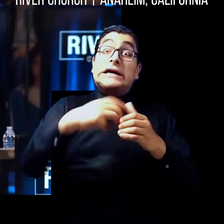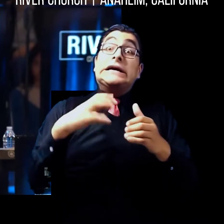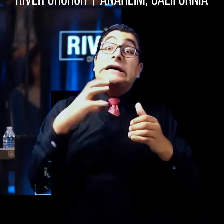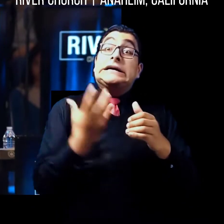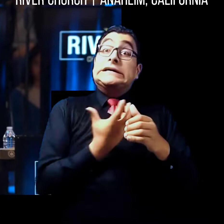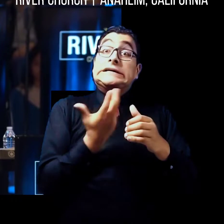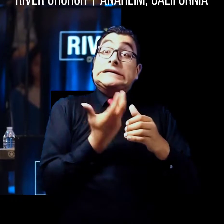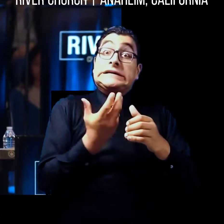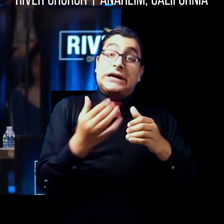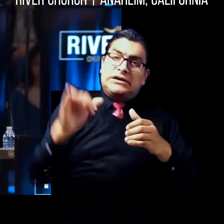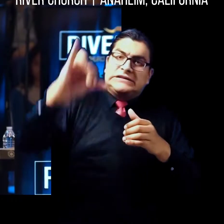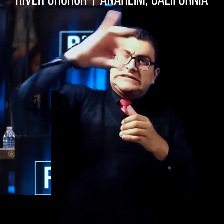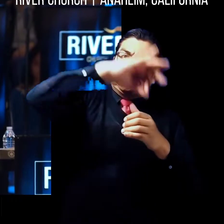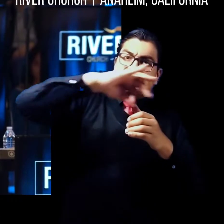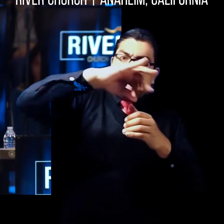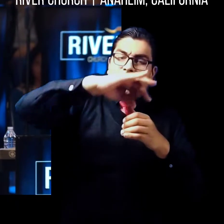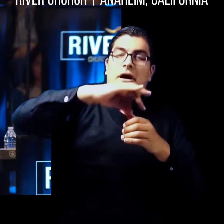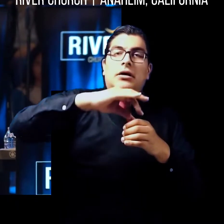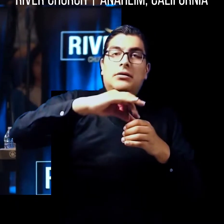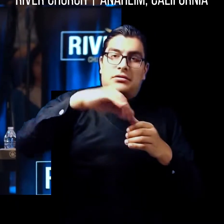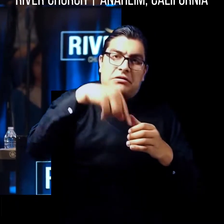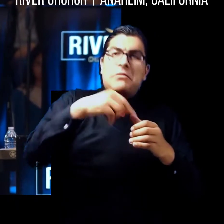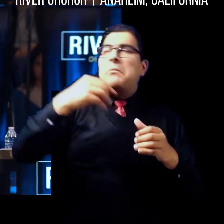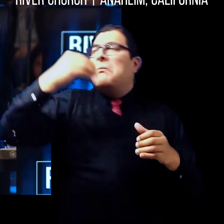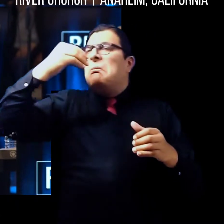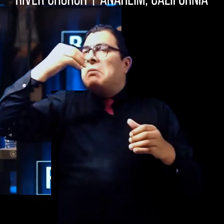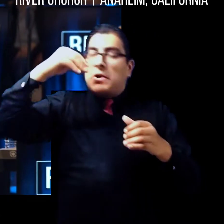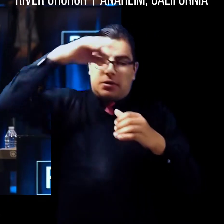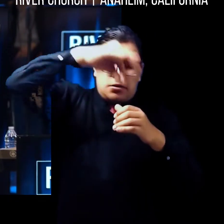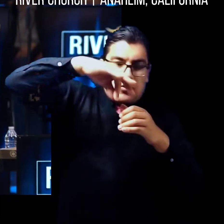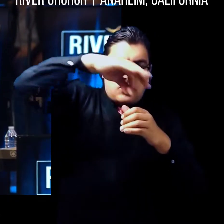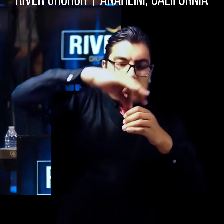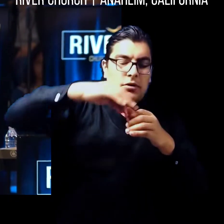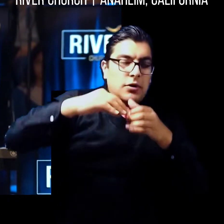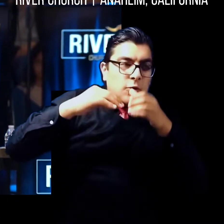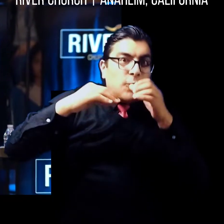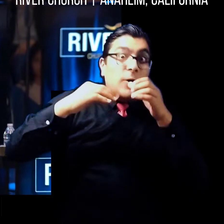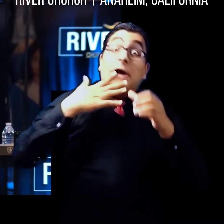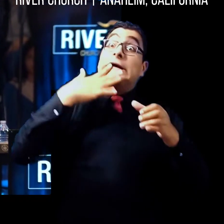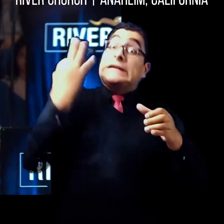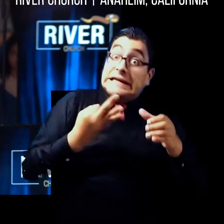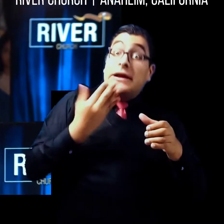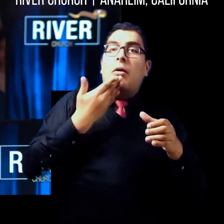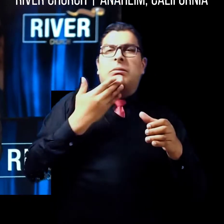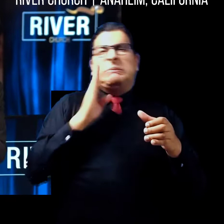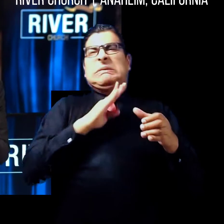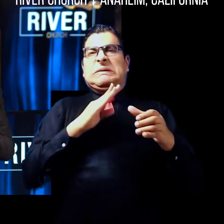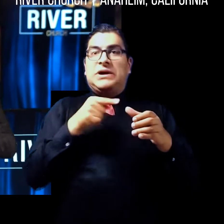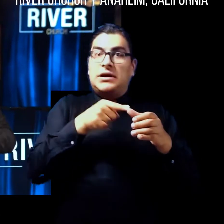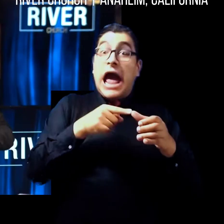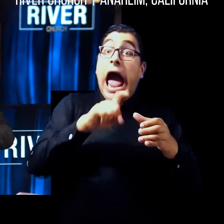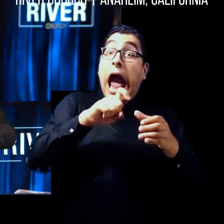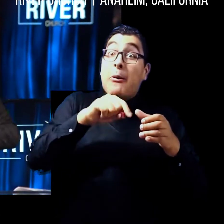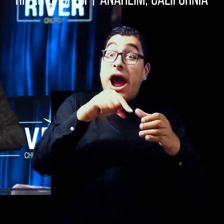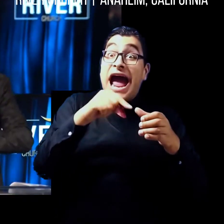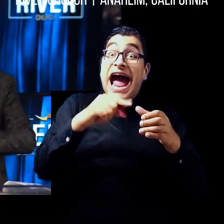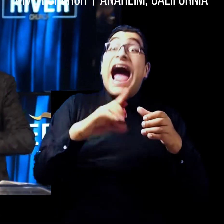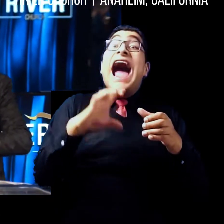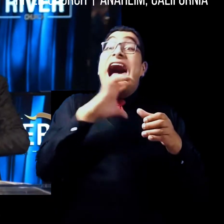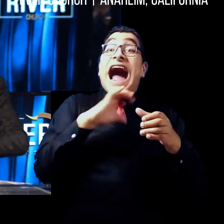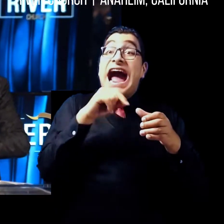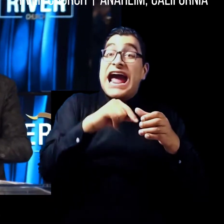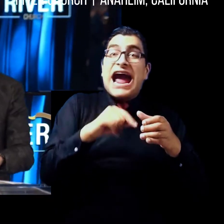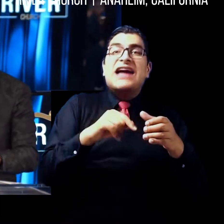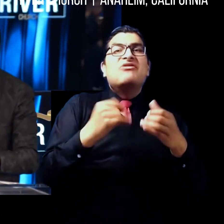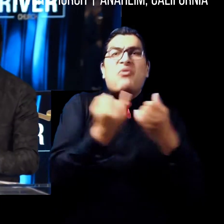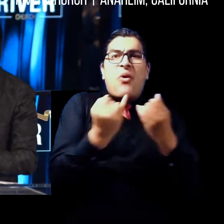caliente. Si no, solamente es un aroma, pero el sabor lo larga cuando está en agua caliente. Y el agua caliente son esas situaciones adversas que a